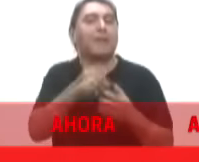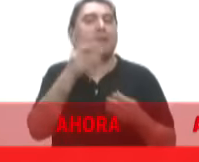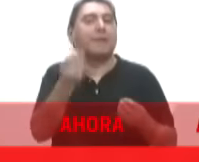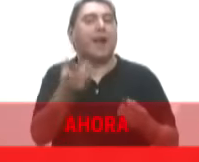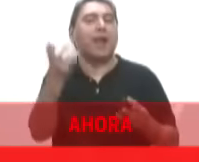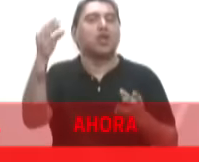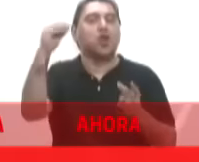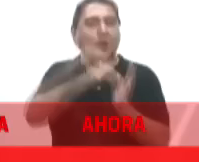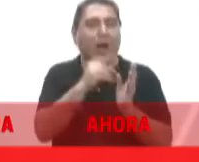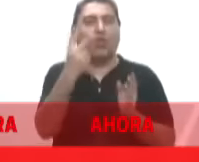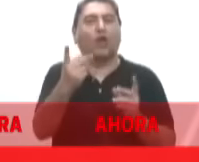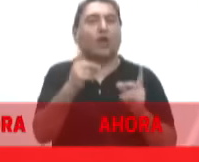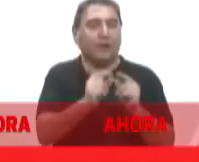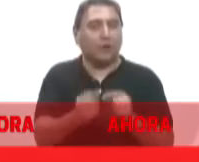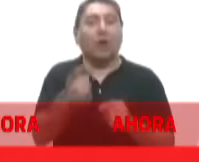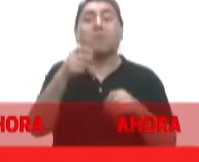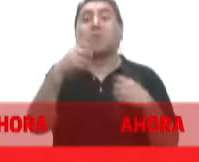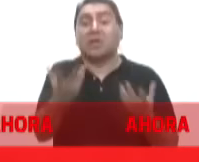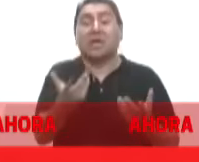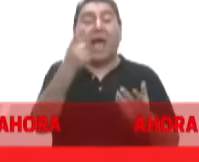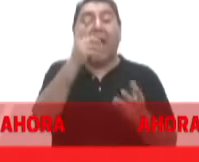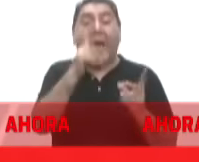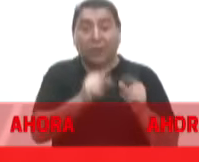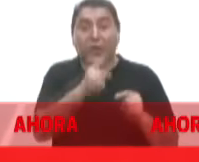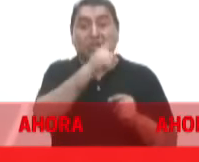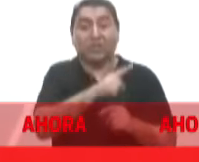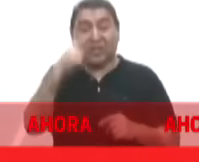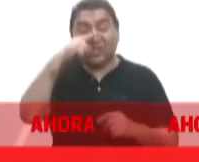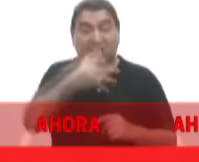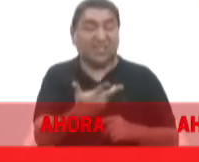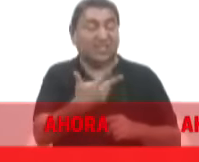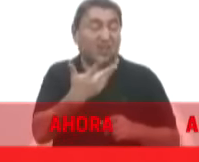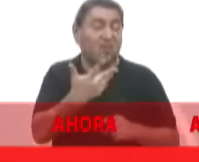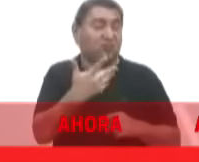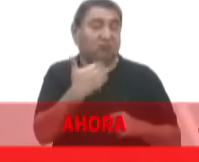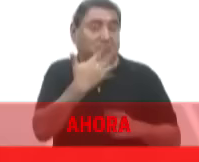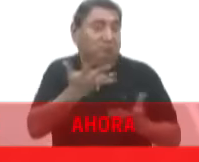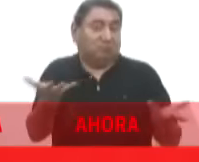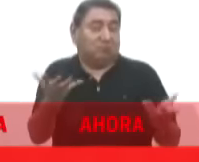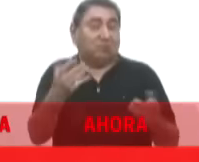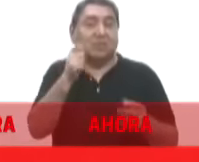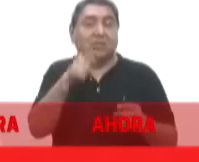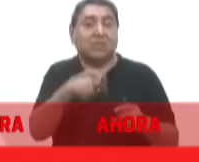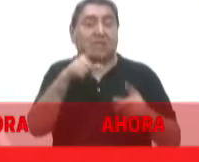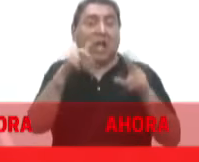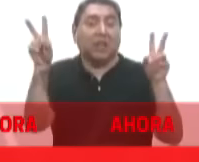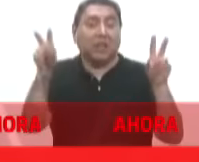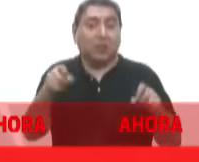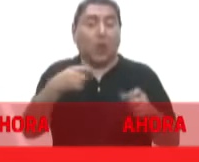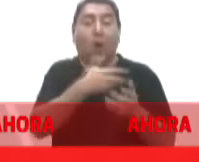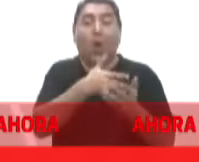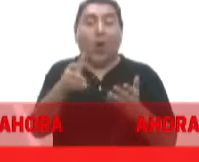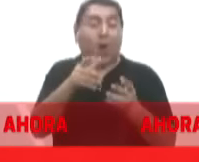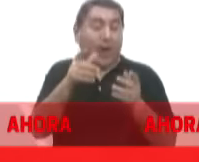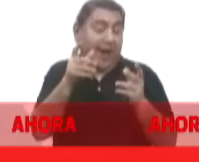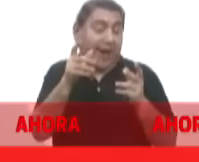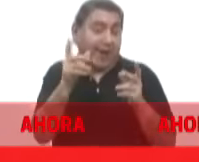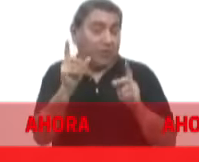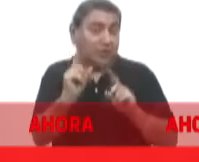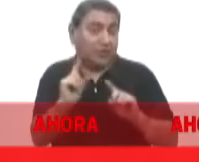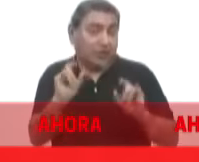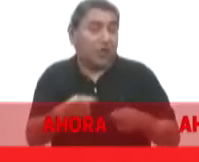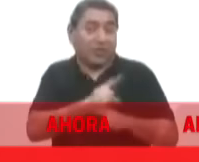no tiene sentido el artículo 175. O sea, si ahora este título sale negativo, votamos negativo, se